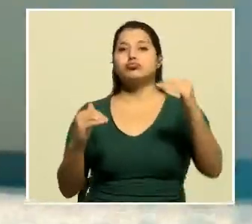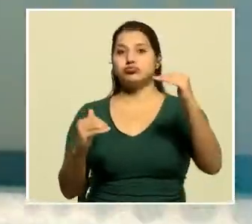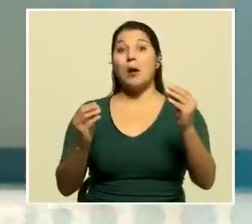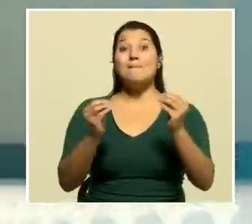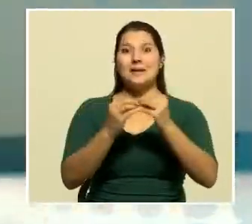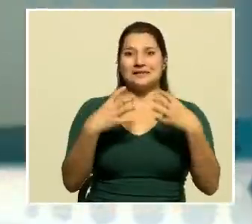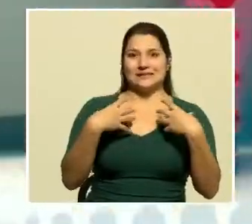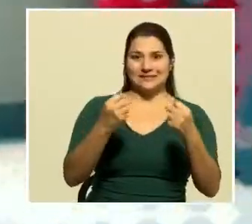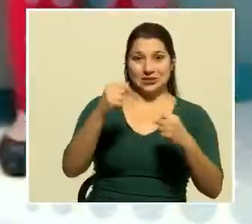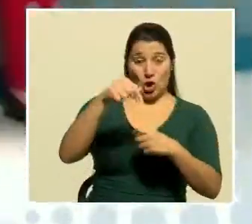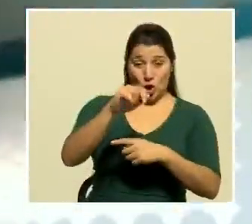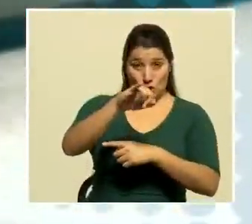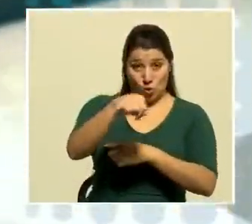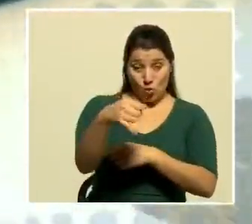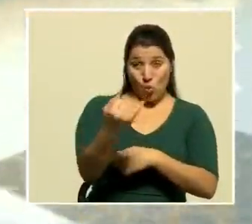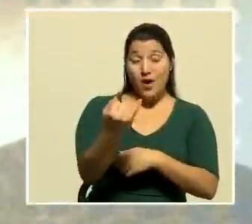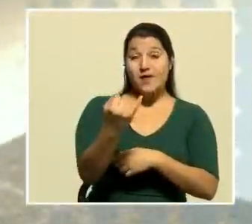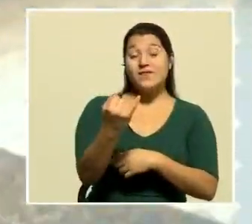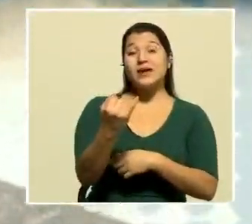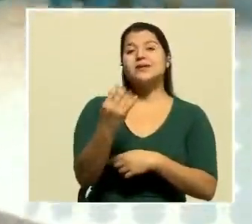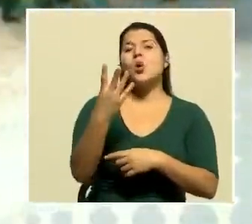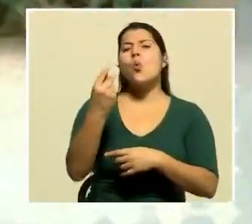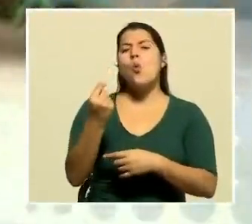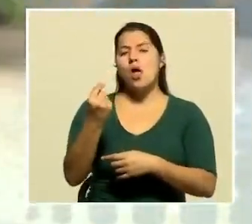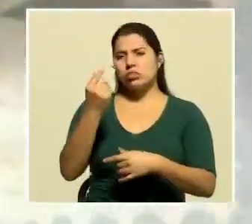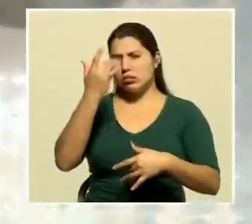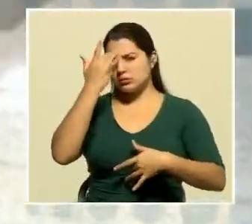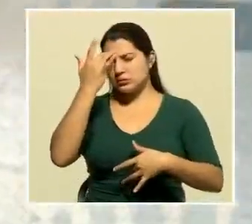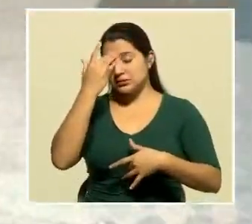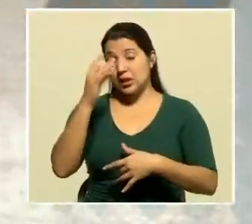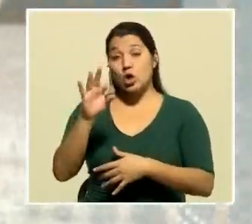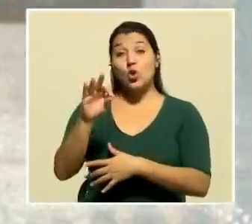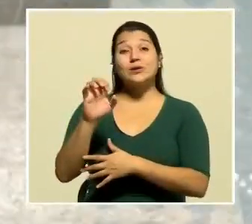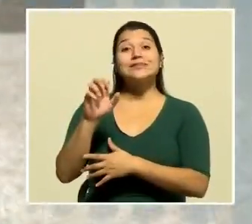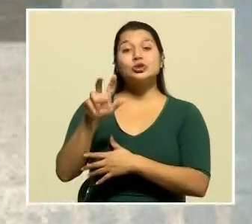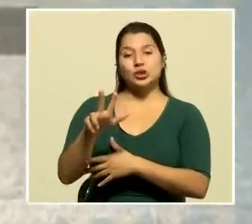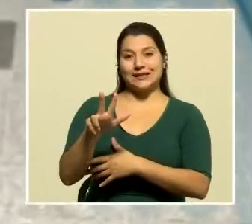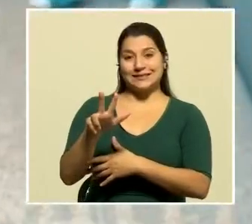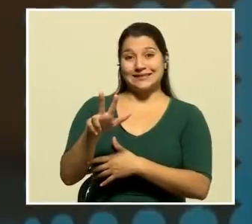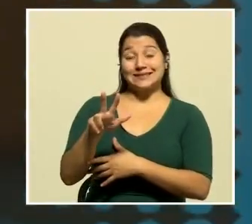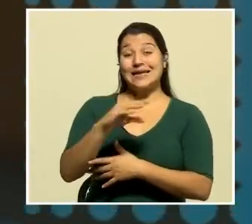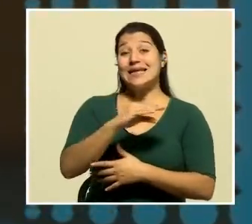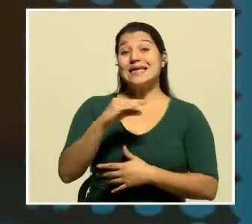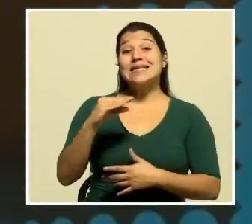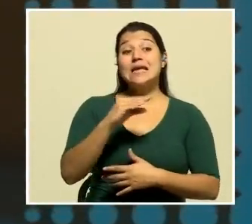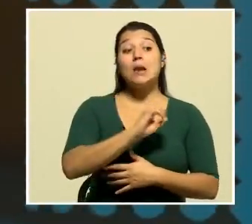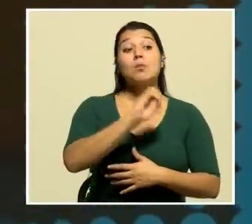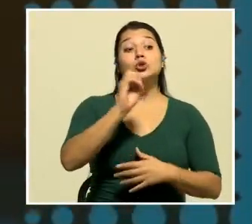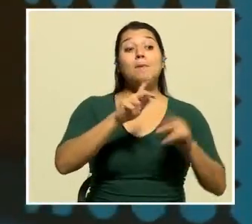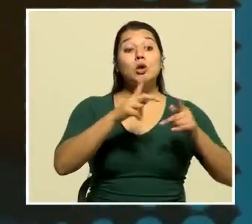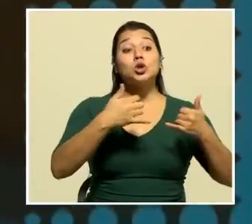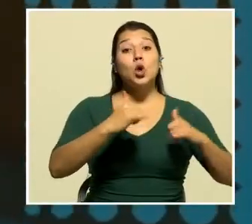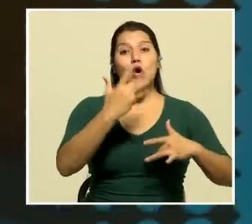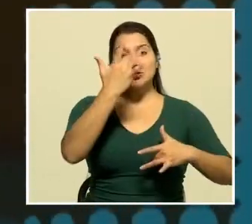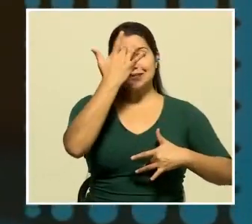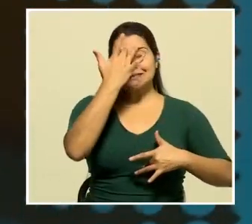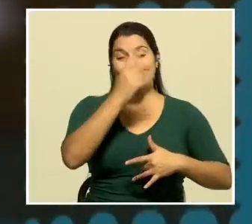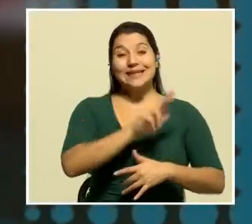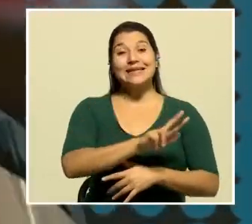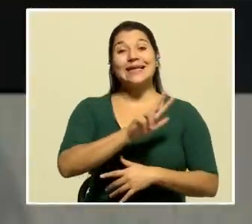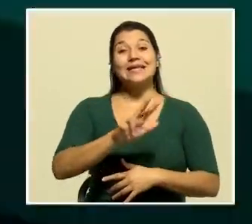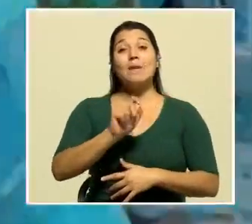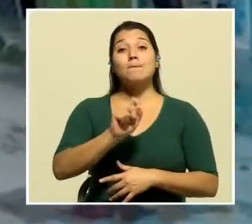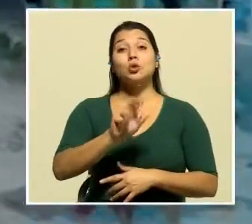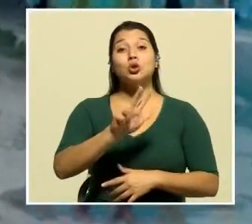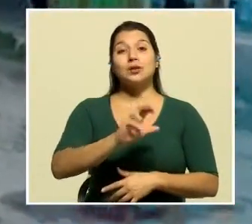Para este jueves, la cifra de casos totales llegó a 903 y el porcentaje de activos es de